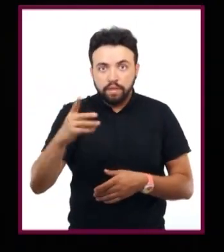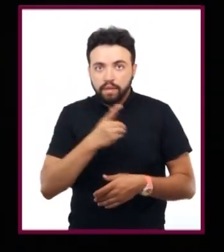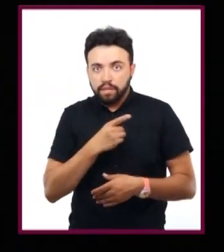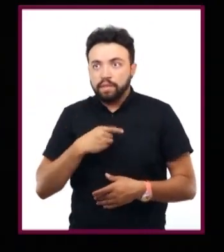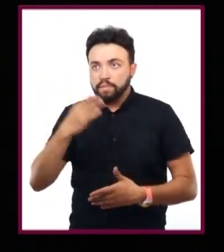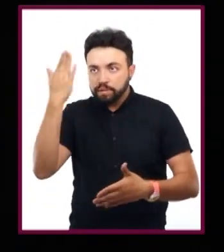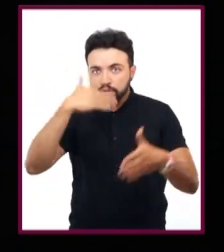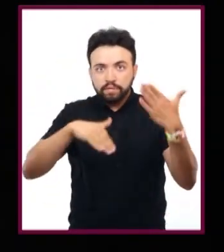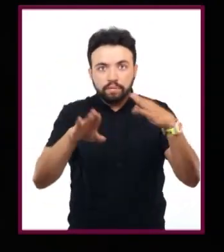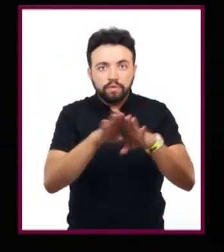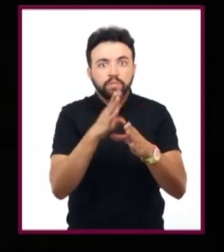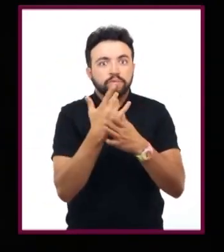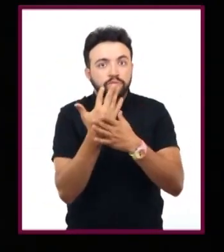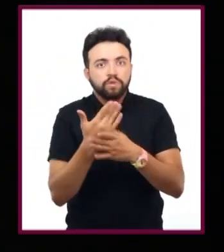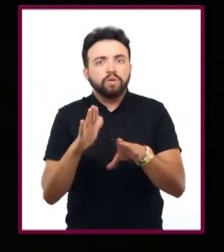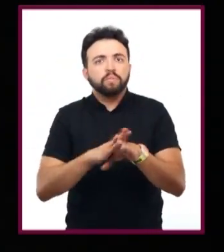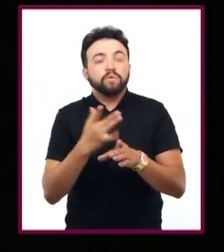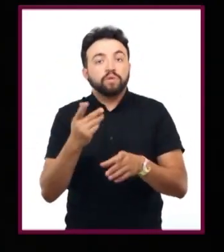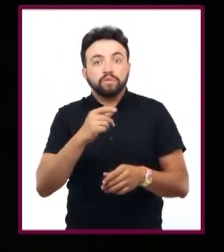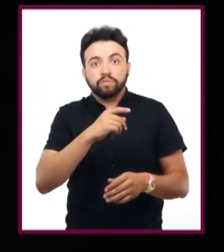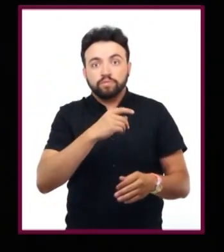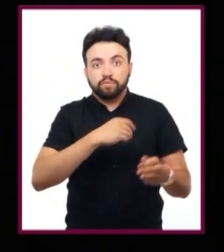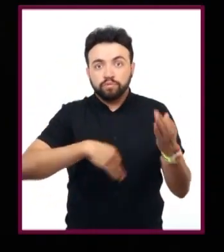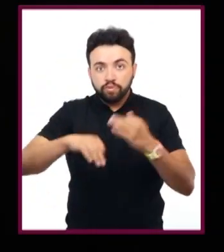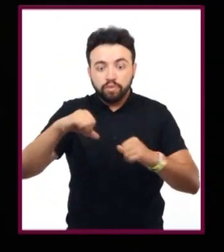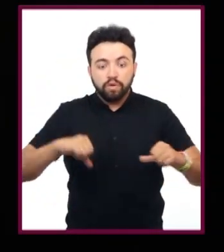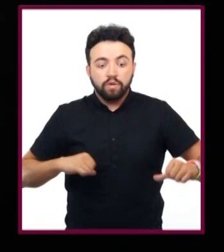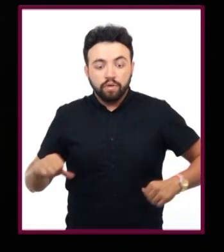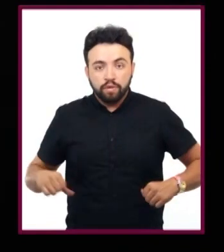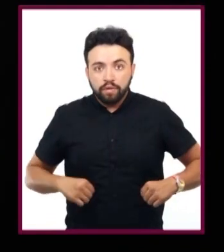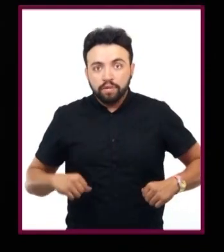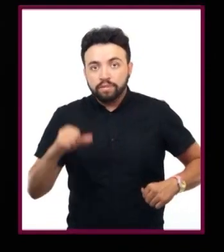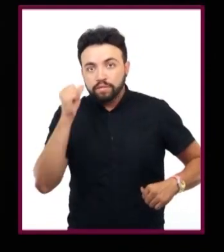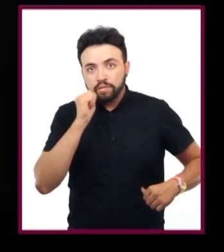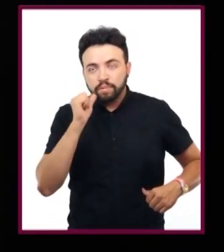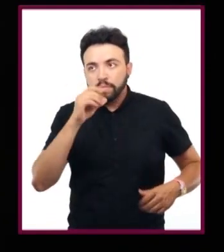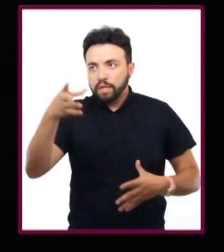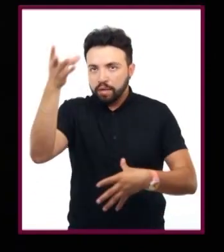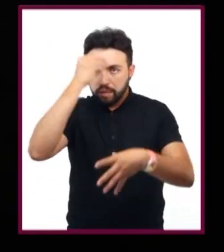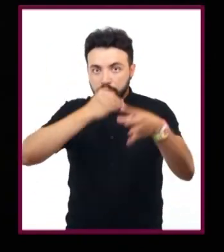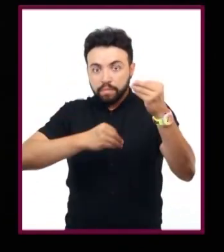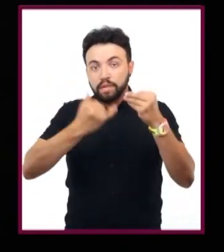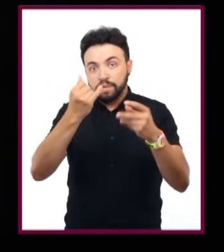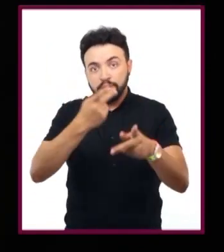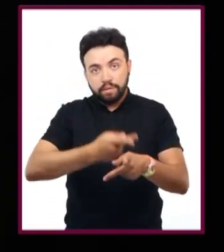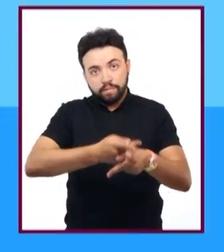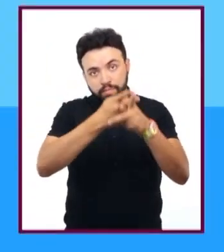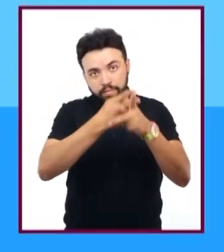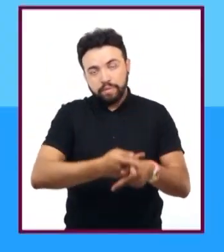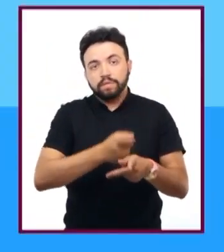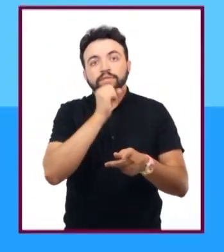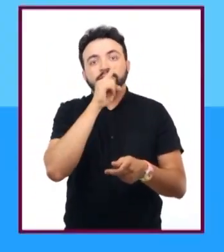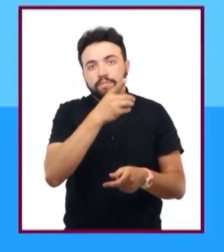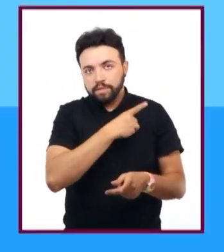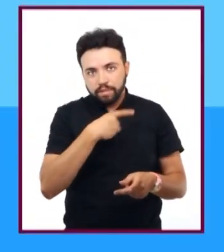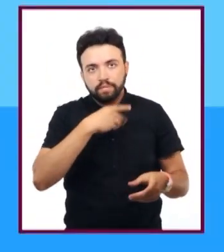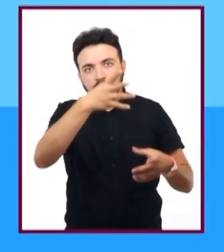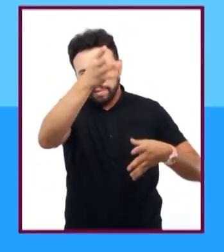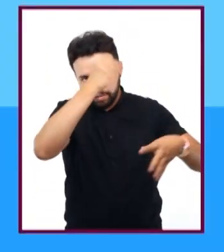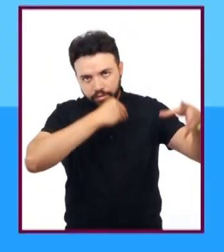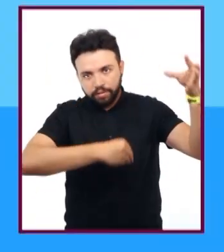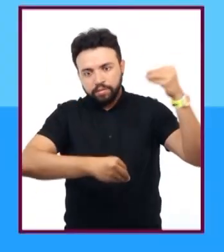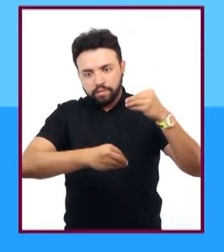Sí, escucharon bien, saber esperar. Porque muchas actitudes y conductas las aprendemos. Y la